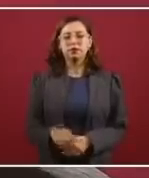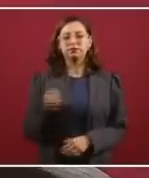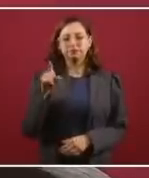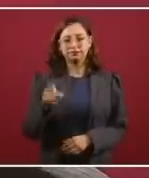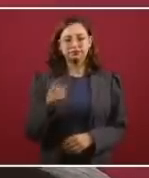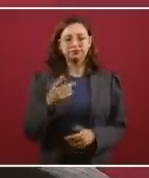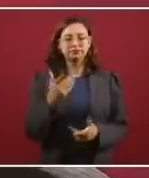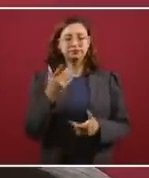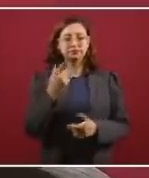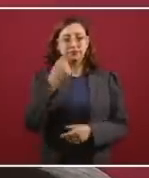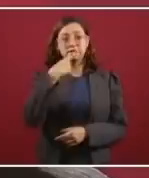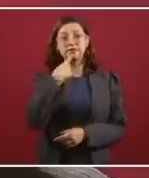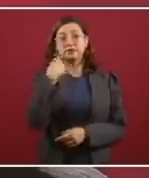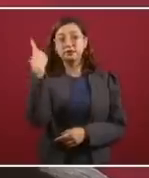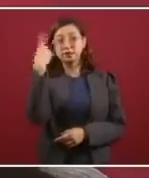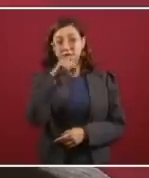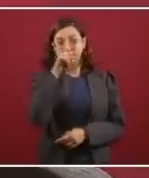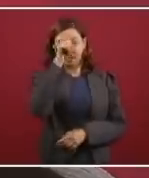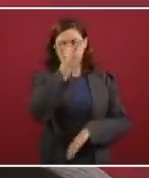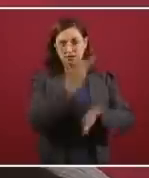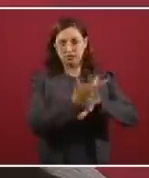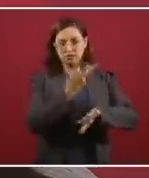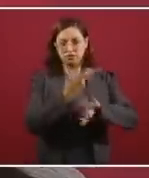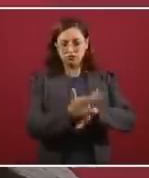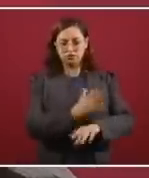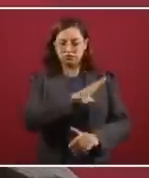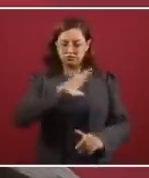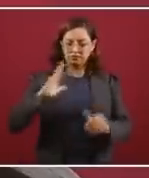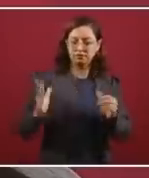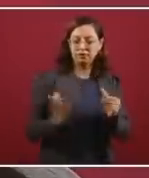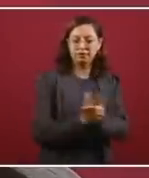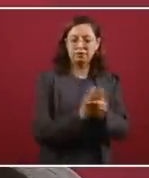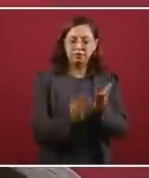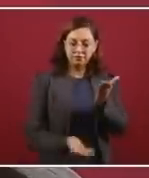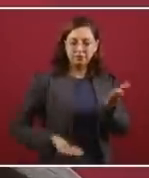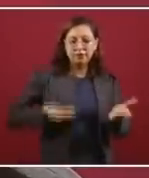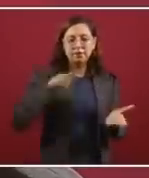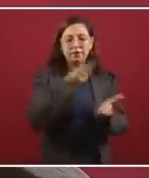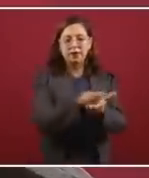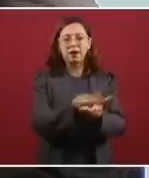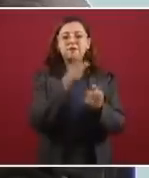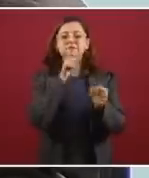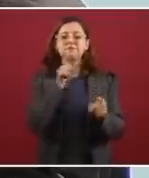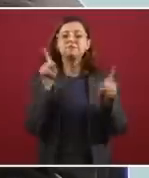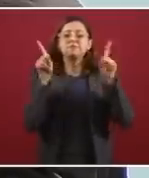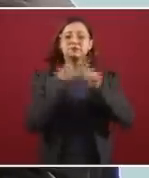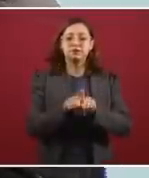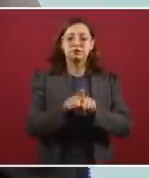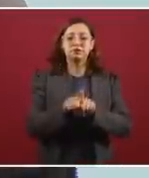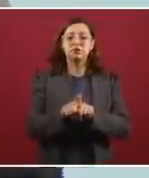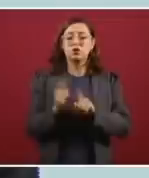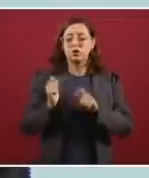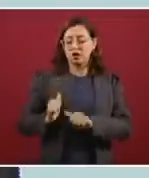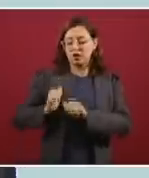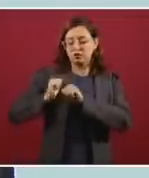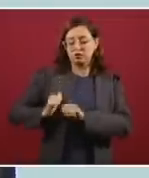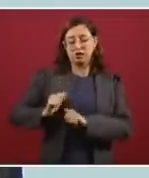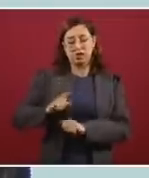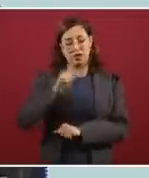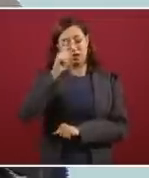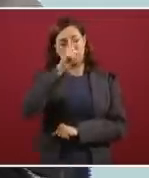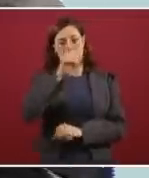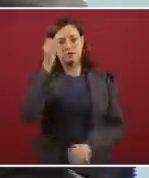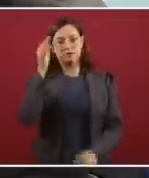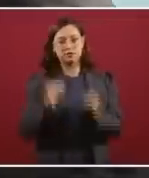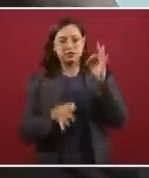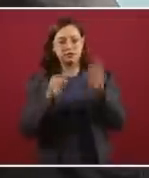de distrito en Estados Unidos, y falta la determinación de las autoridades de la Fiscalía General de Estados Unidos